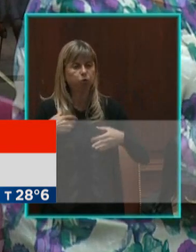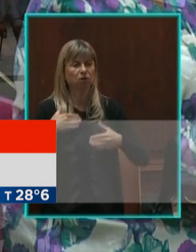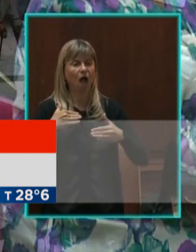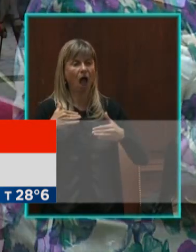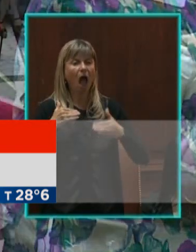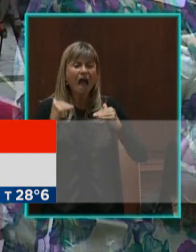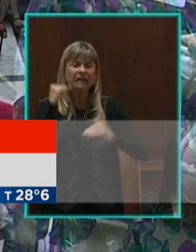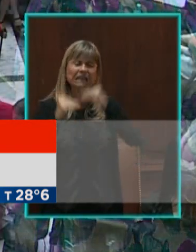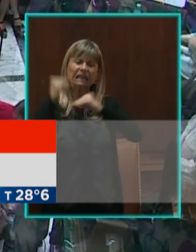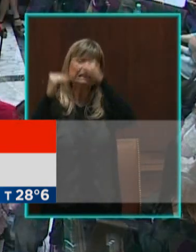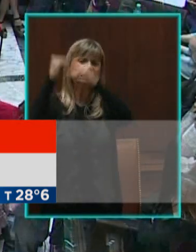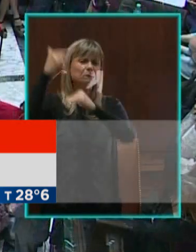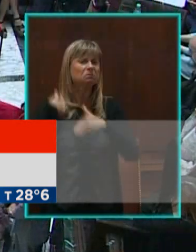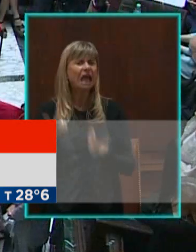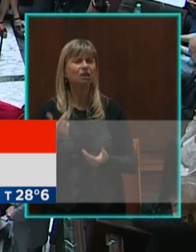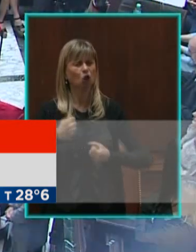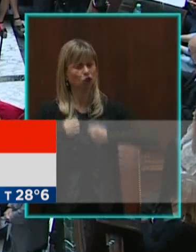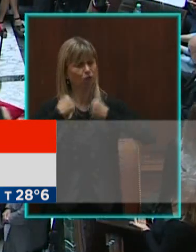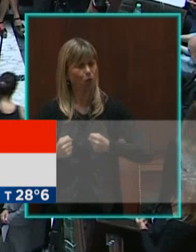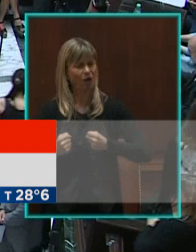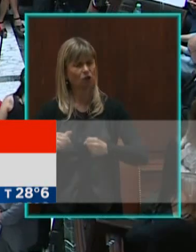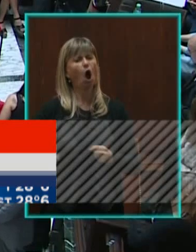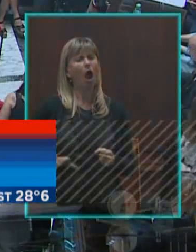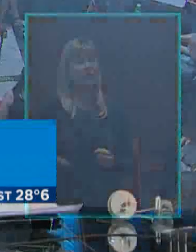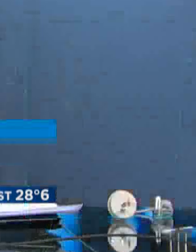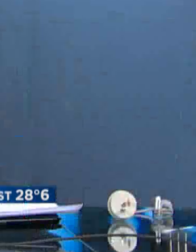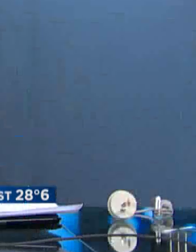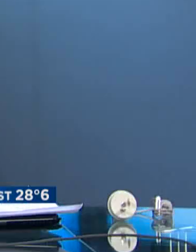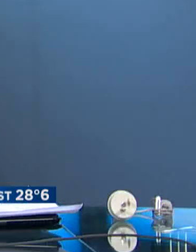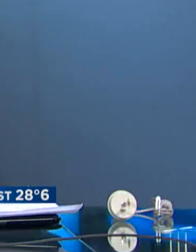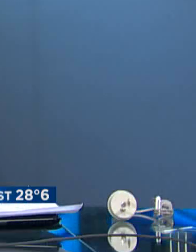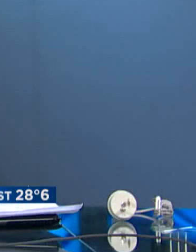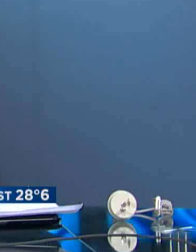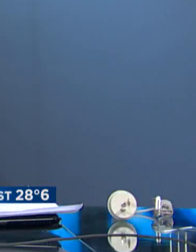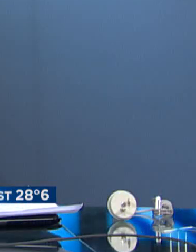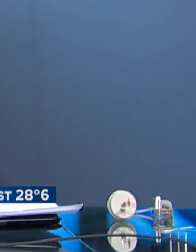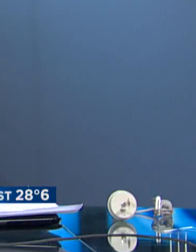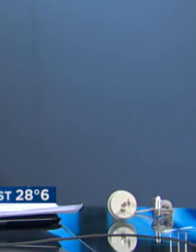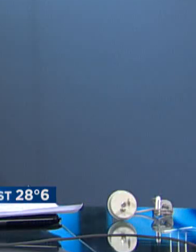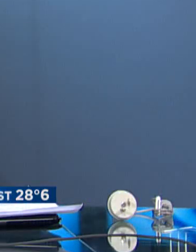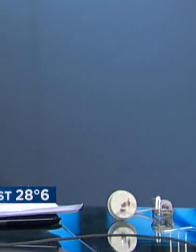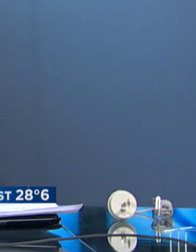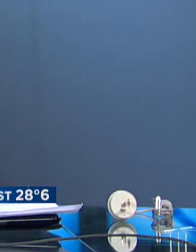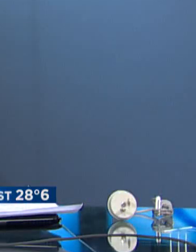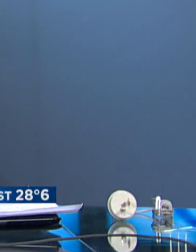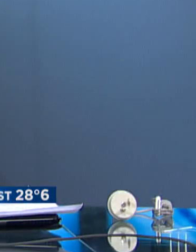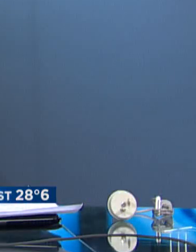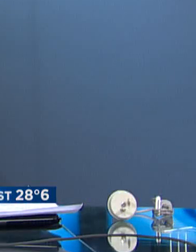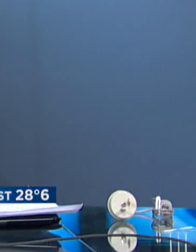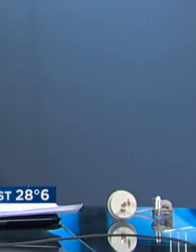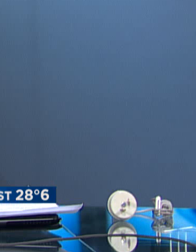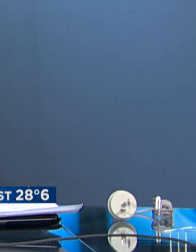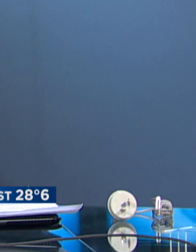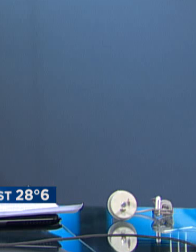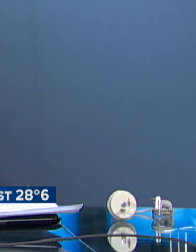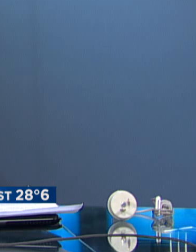el bienestar estén relacionados al esfuerzo y a las ganas de superarse. Todos. Más tarde, a partir de las 20, en la Usina del Arte, se realizará el